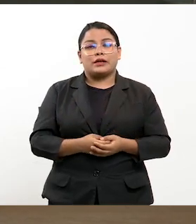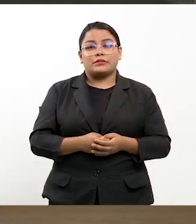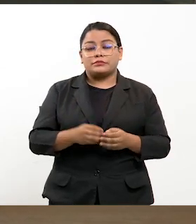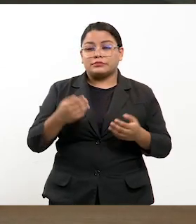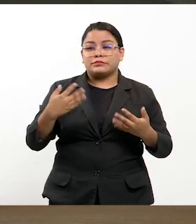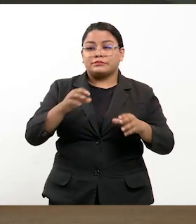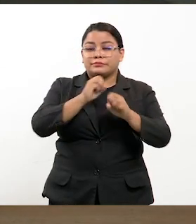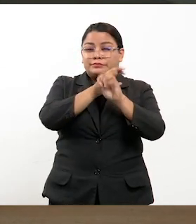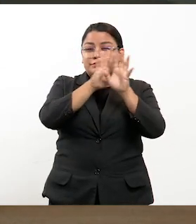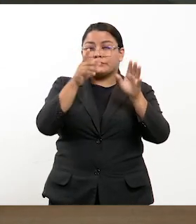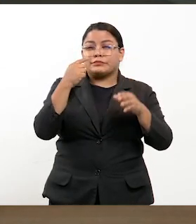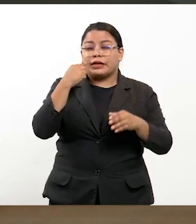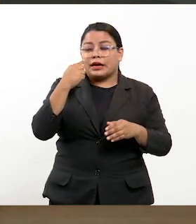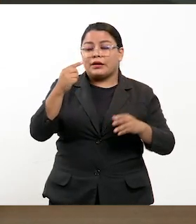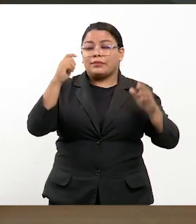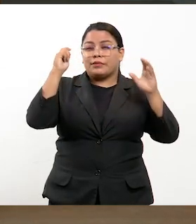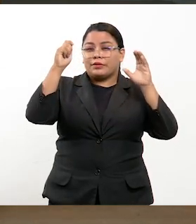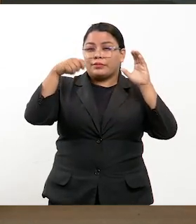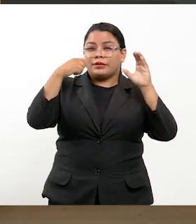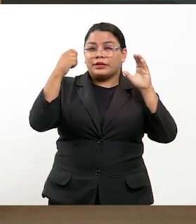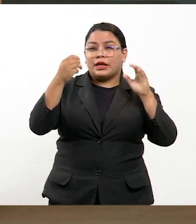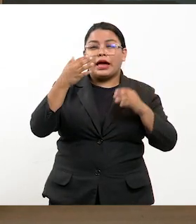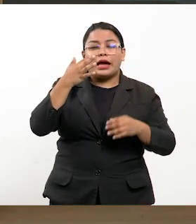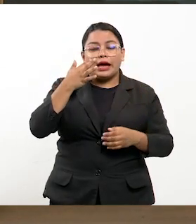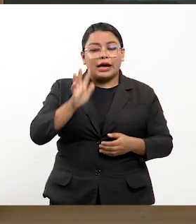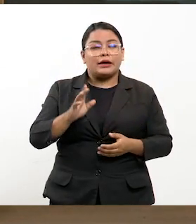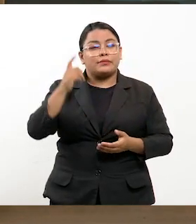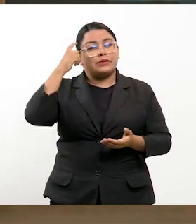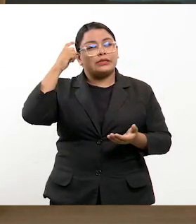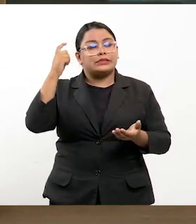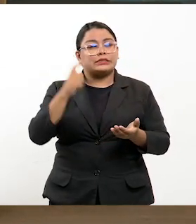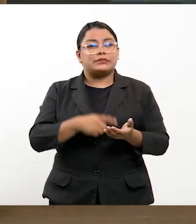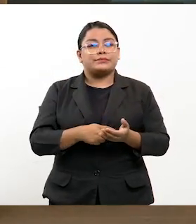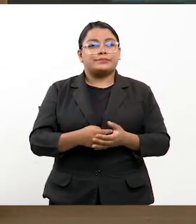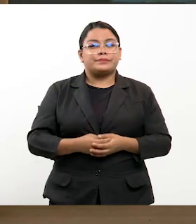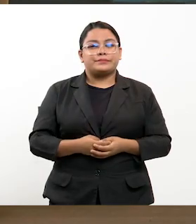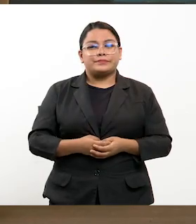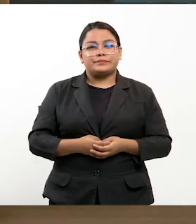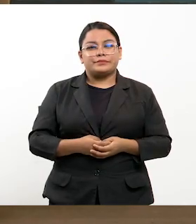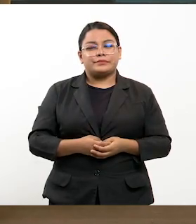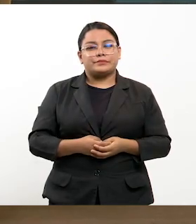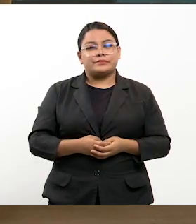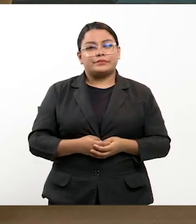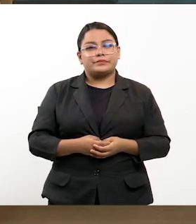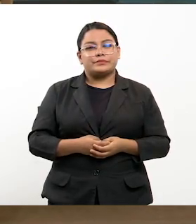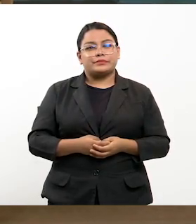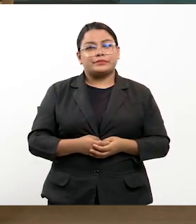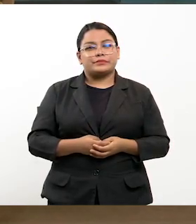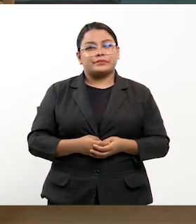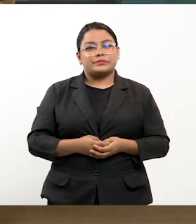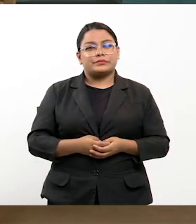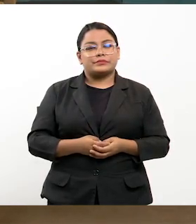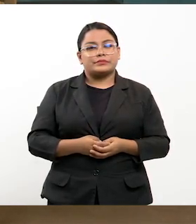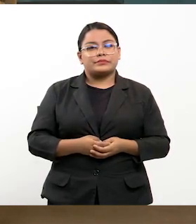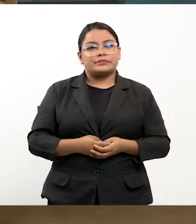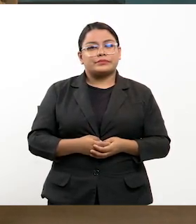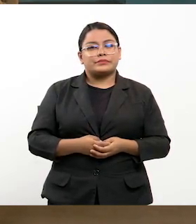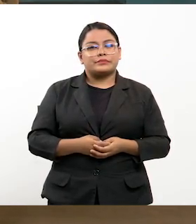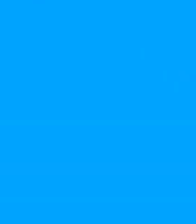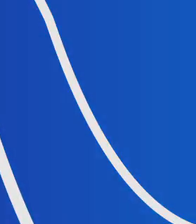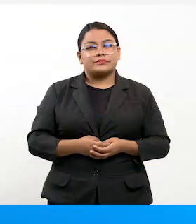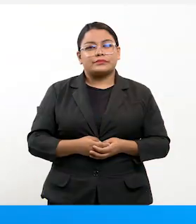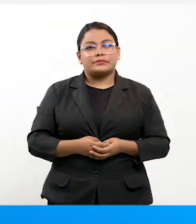aclaró esto, veamos, Marlene, un ejemplo de las pruebas para el final de cada unidad. ¿Qué le parece? Por supuesto, Veámoslo.